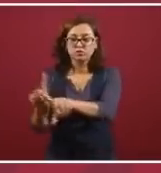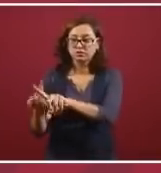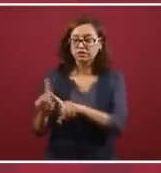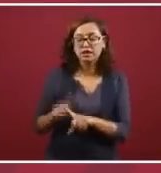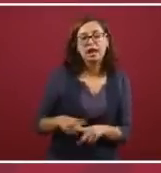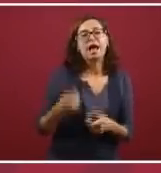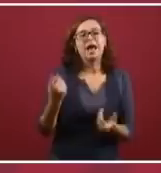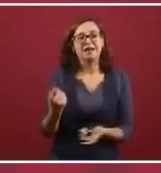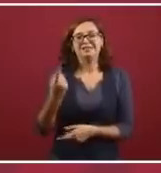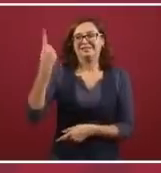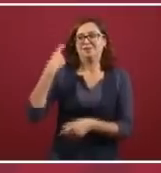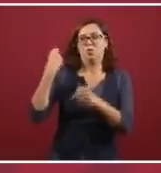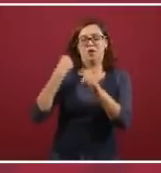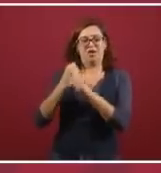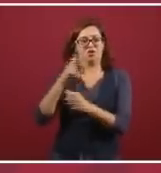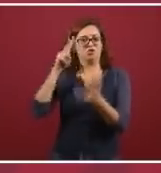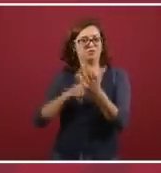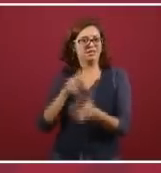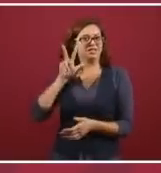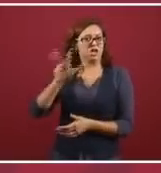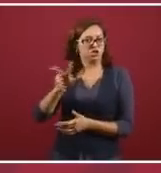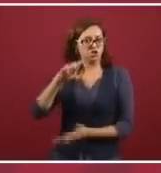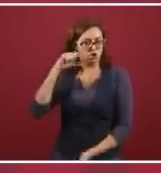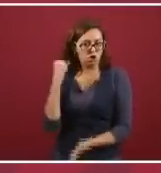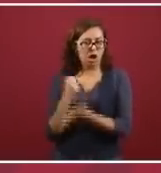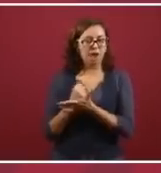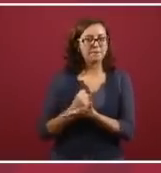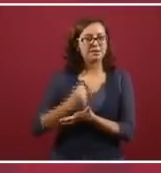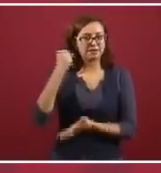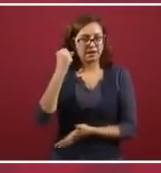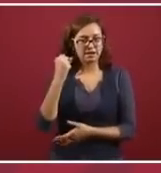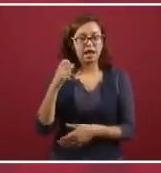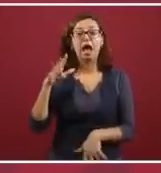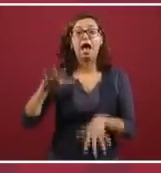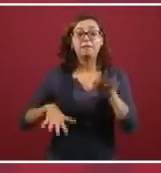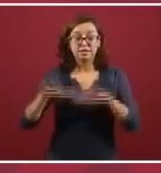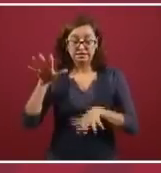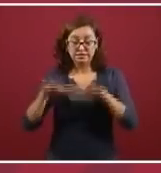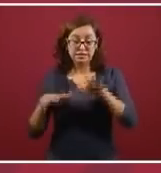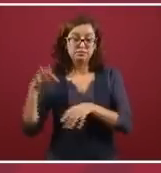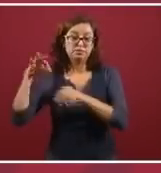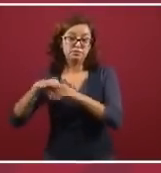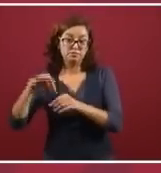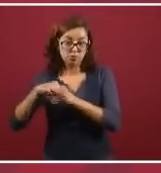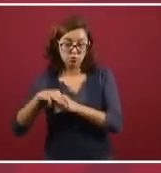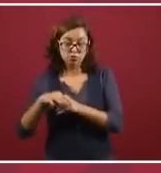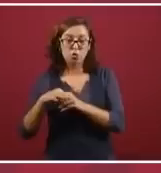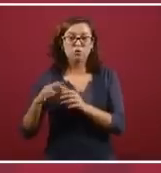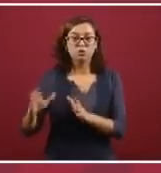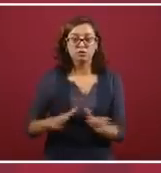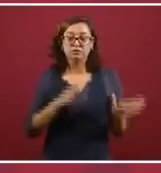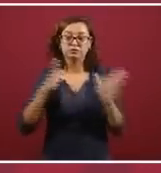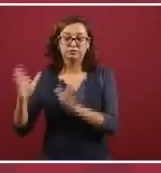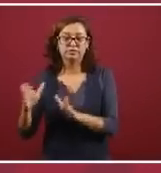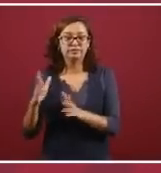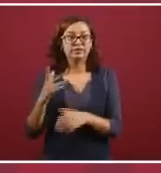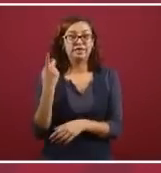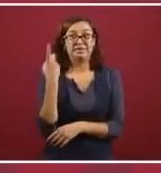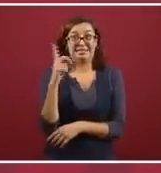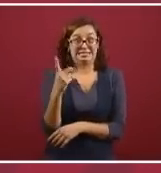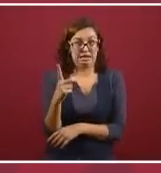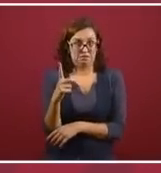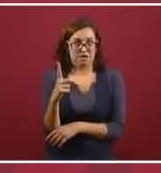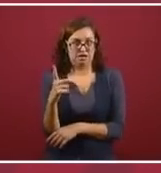sexenio, para presentar el presupuesto. Por eso fue hasta diciembre el año